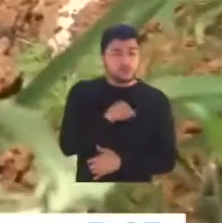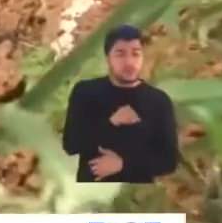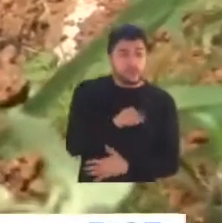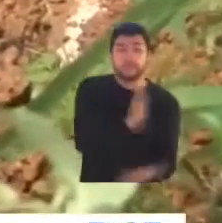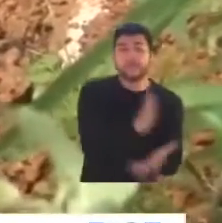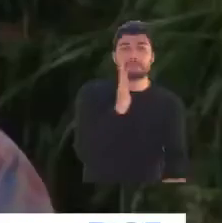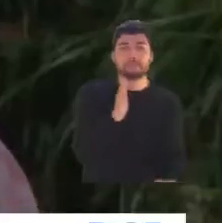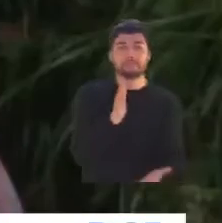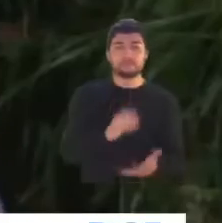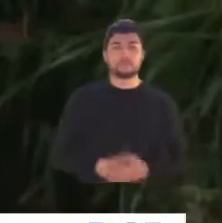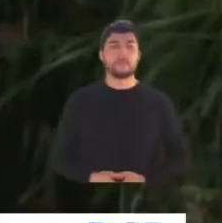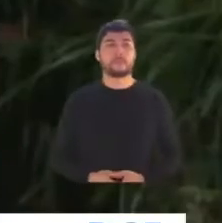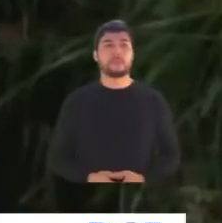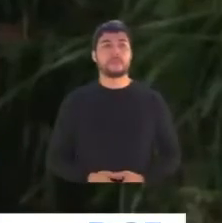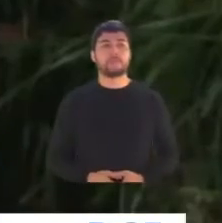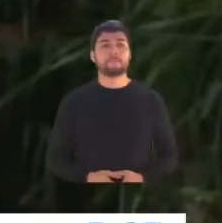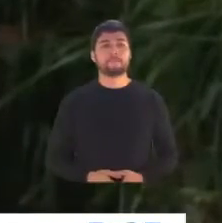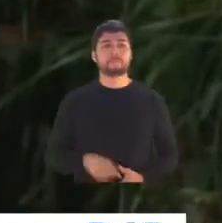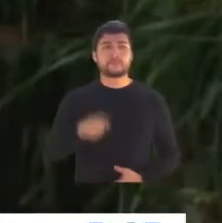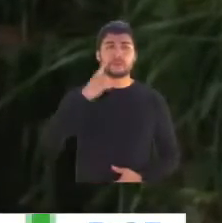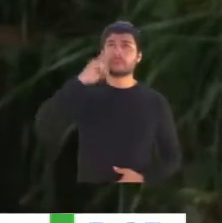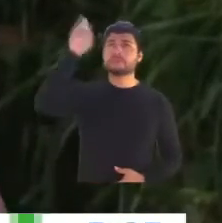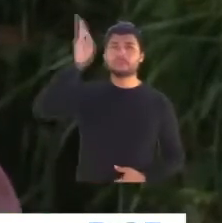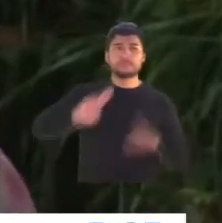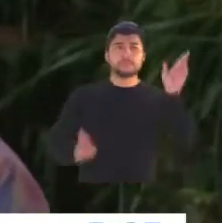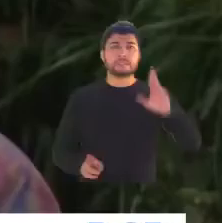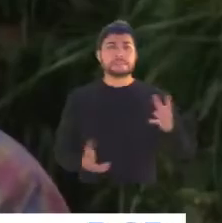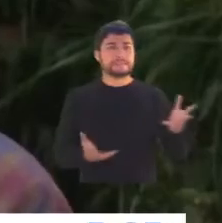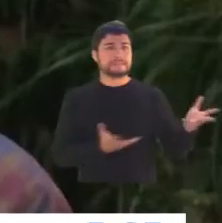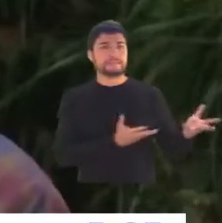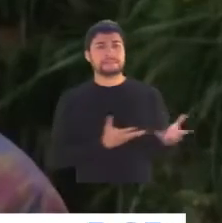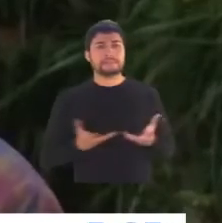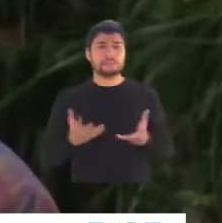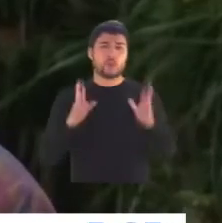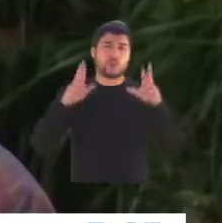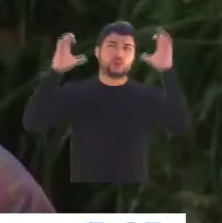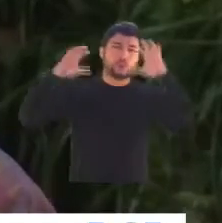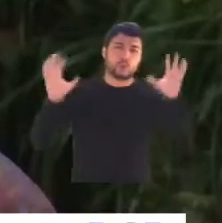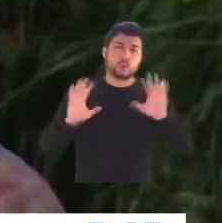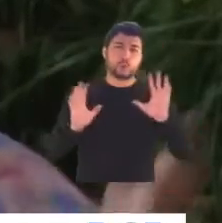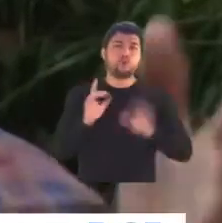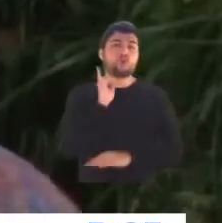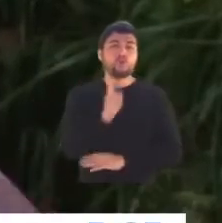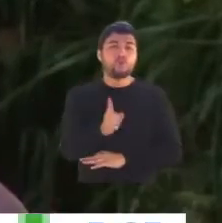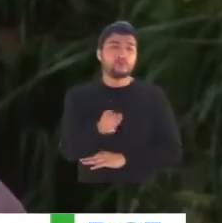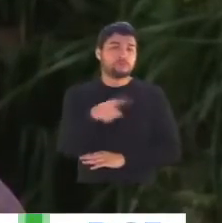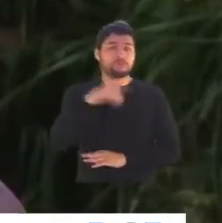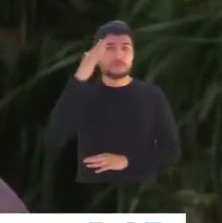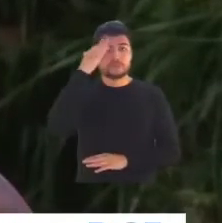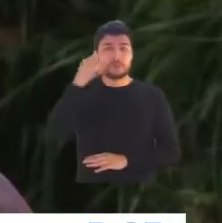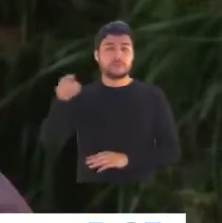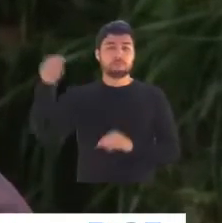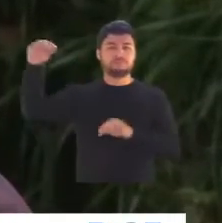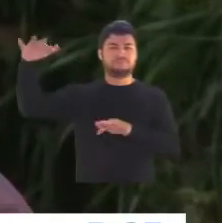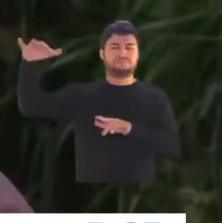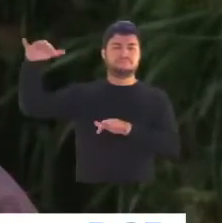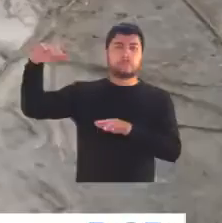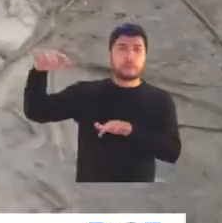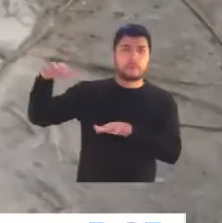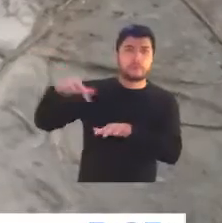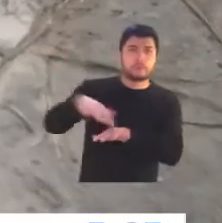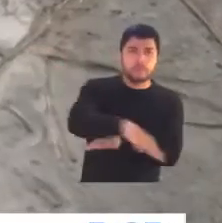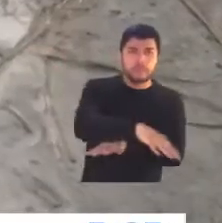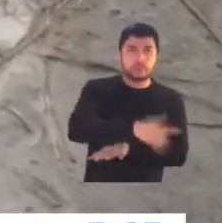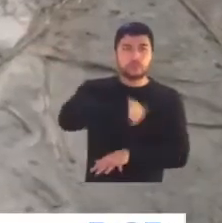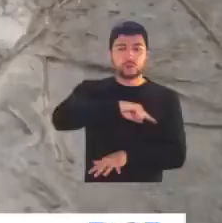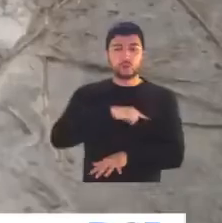Cuando está tronando para llover, dicen, ay, para que no llueva, ¿por qué? Porque ahí mismo bajan las borrascas, entonces uno